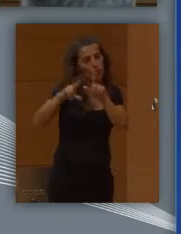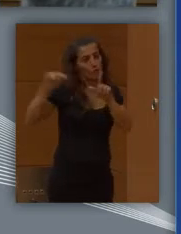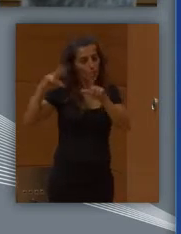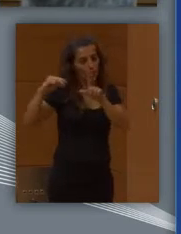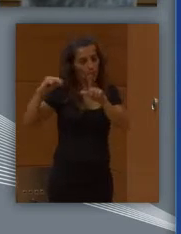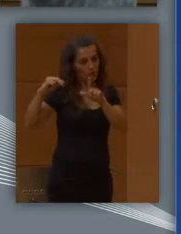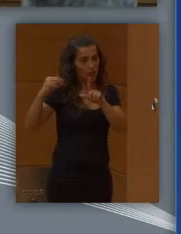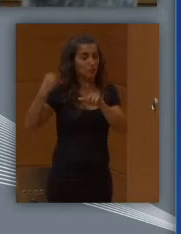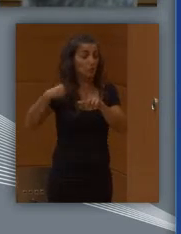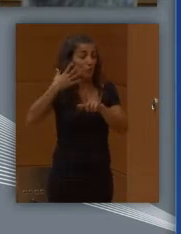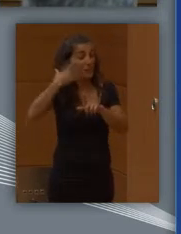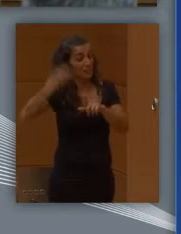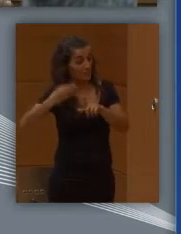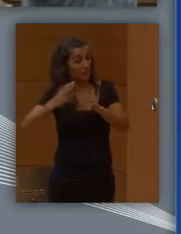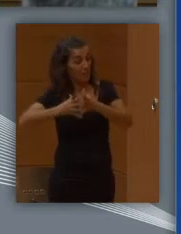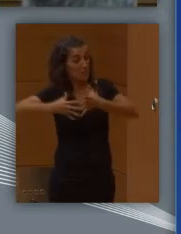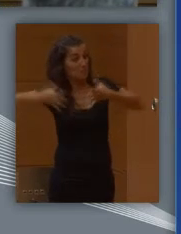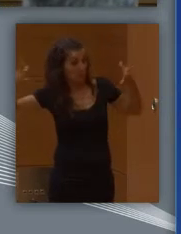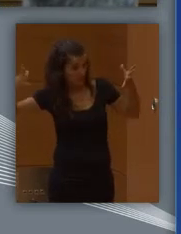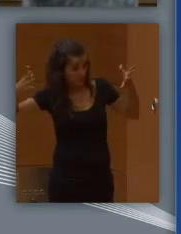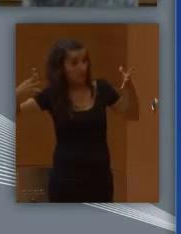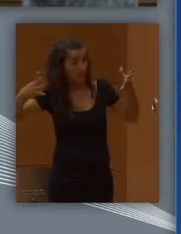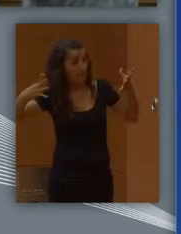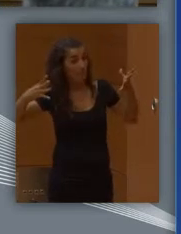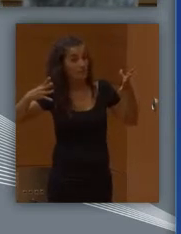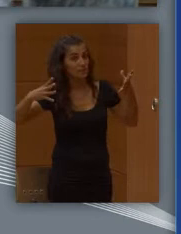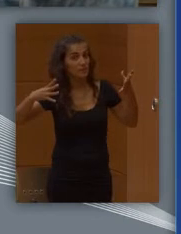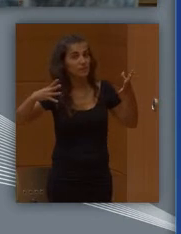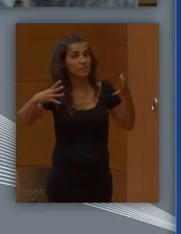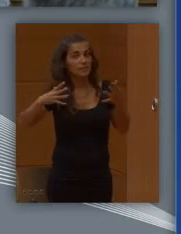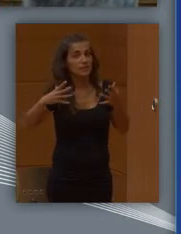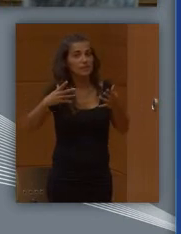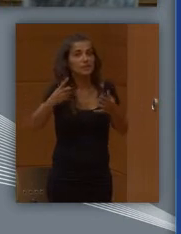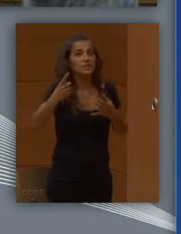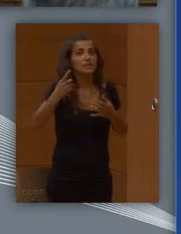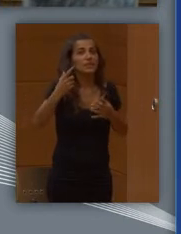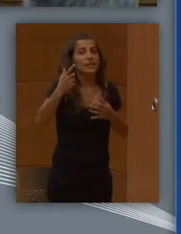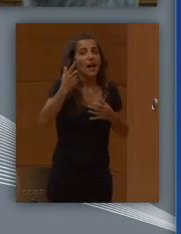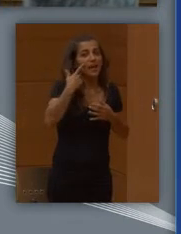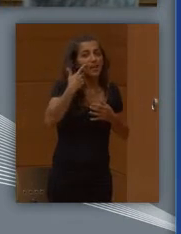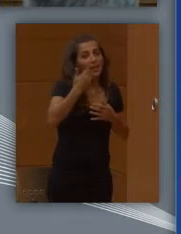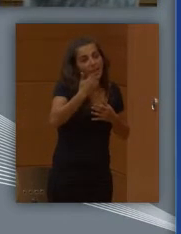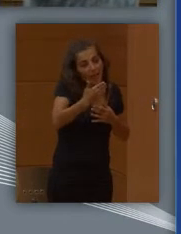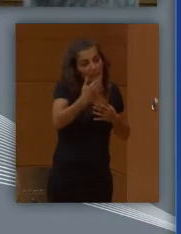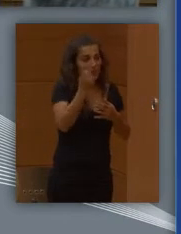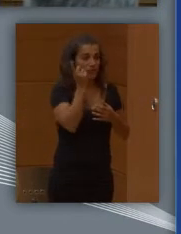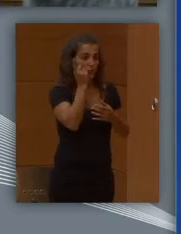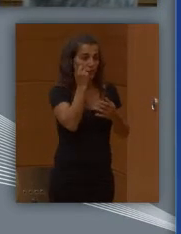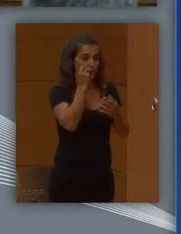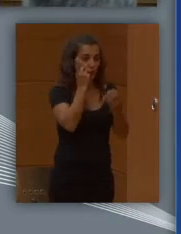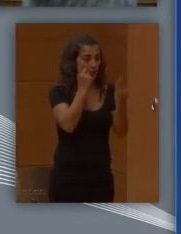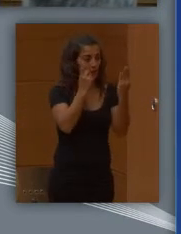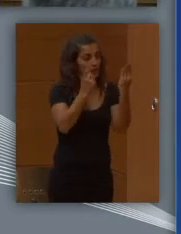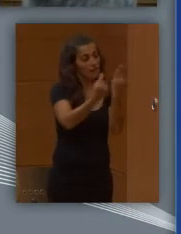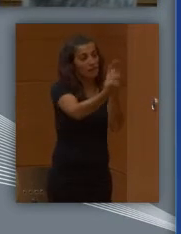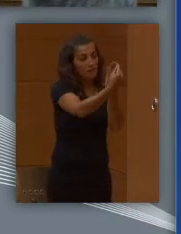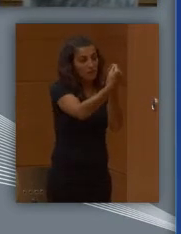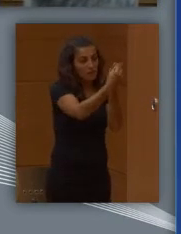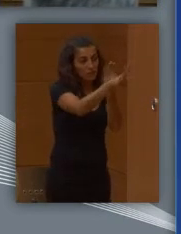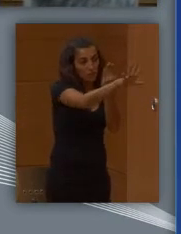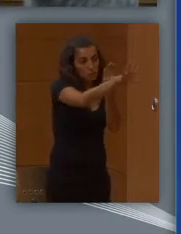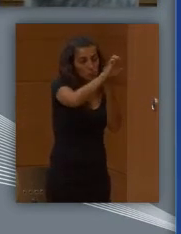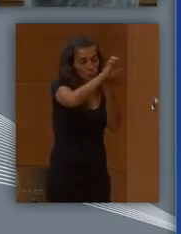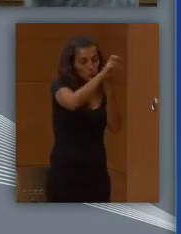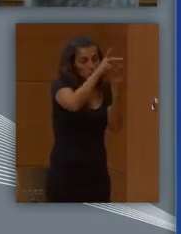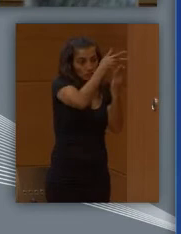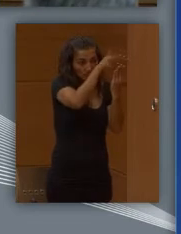con realidad aumentada y cómo intentamos que a través de lo que capta la cámara del teléfono superponer información virtual sobre